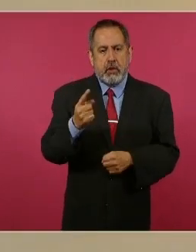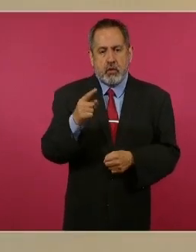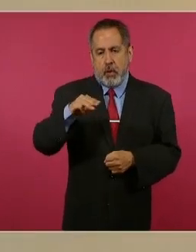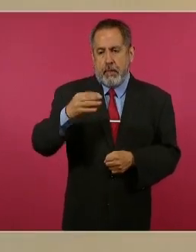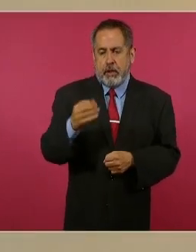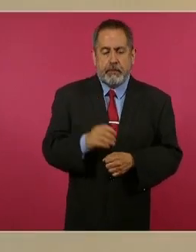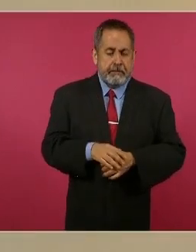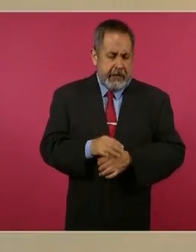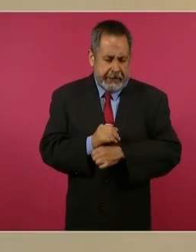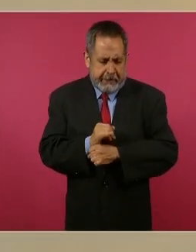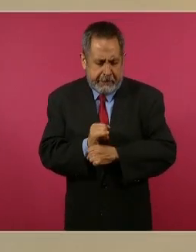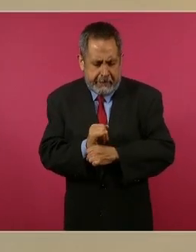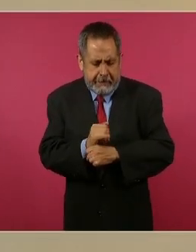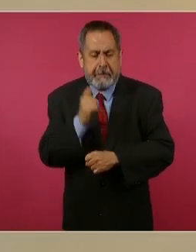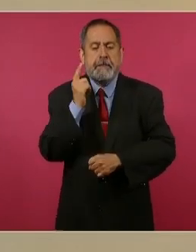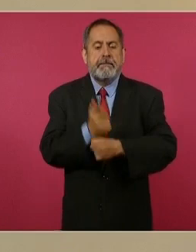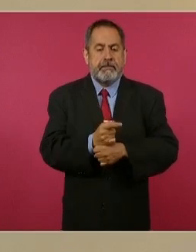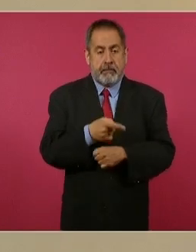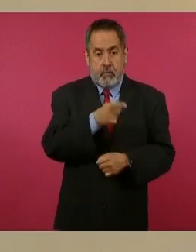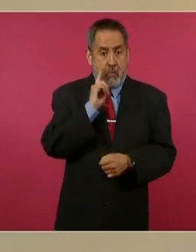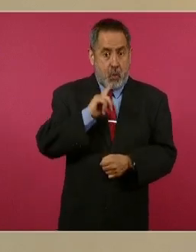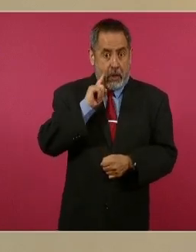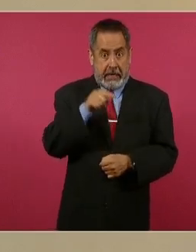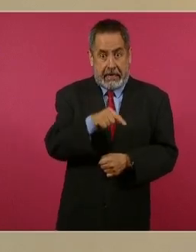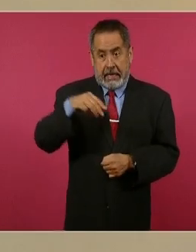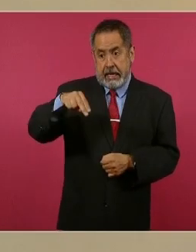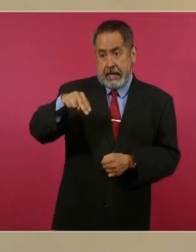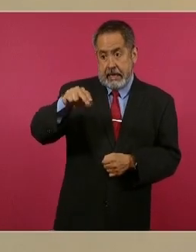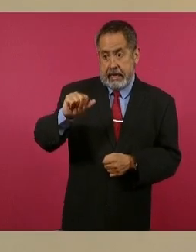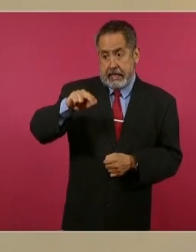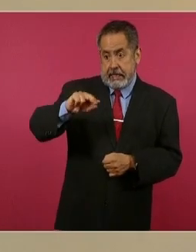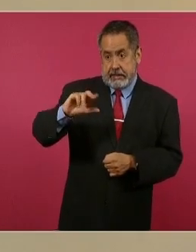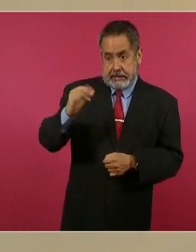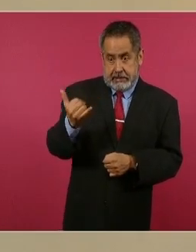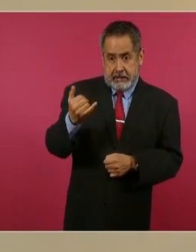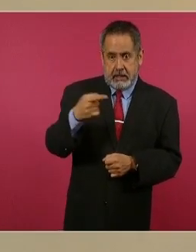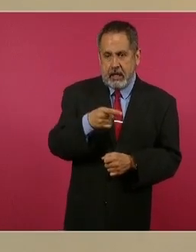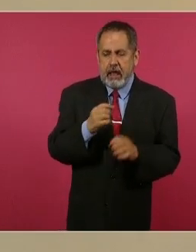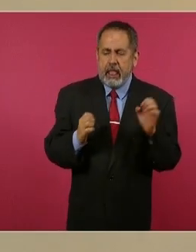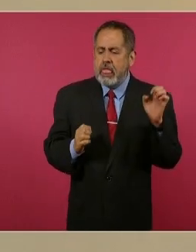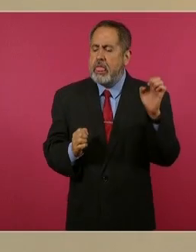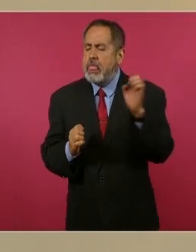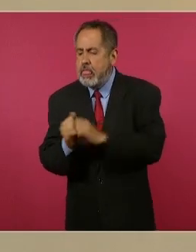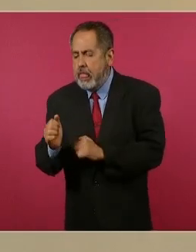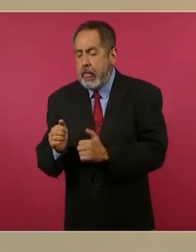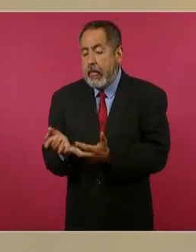con las investigaciones ministeriales, Nancy del Carmen habría, con engaños,